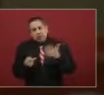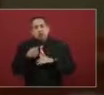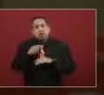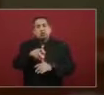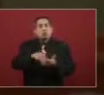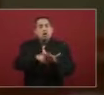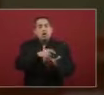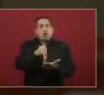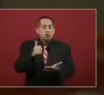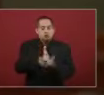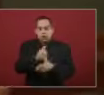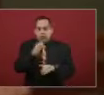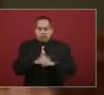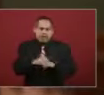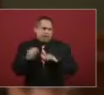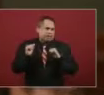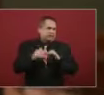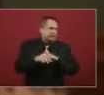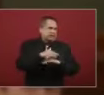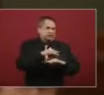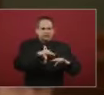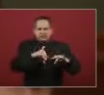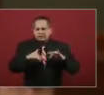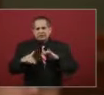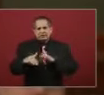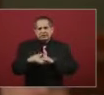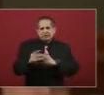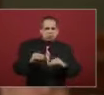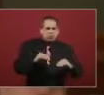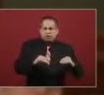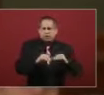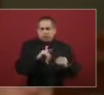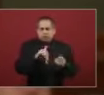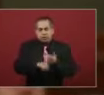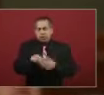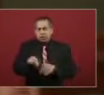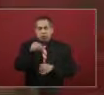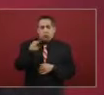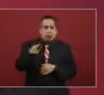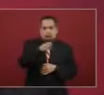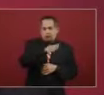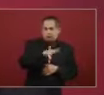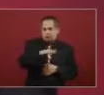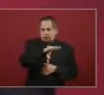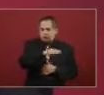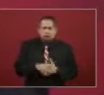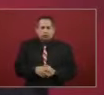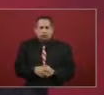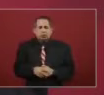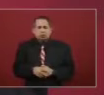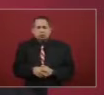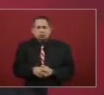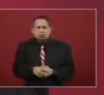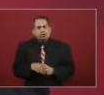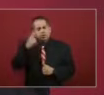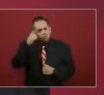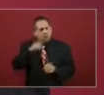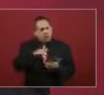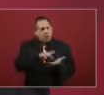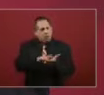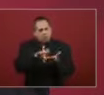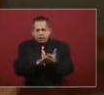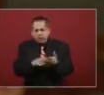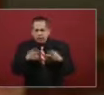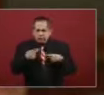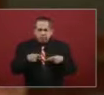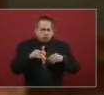de las ciudades más dinámicas del norte del país, del noroeste, justamente. Y para apoyar ese